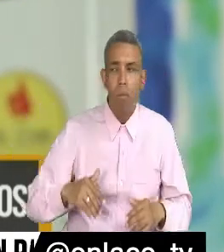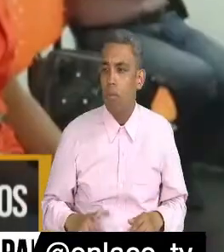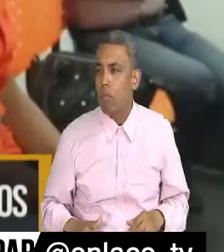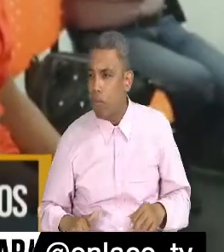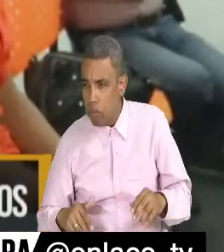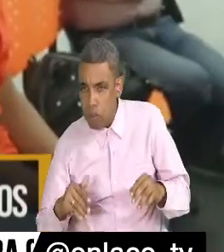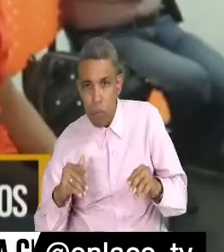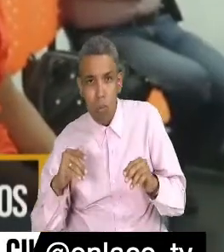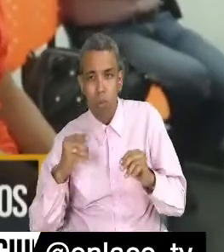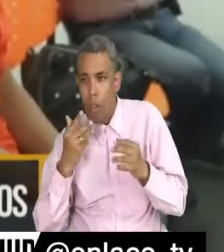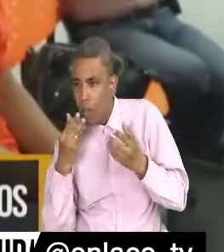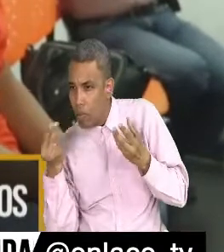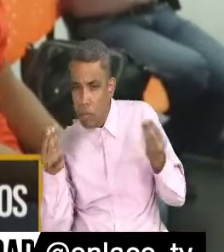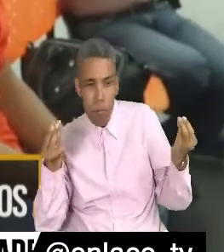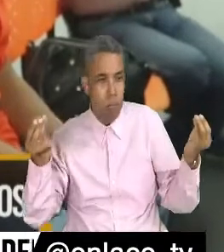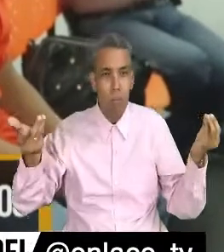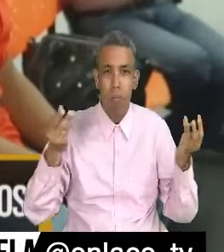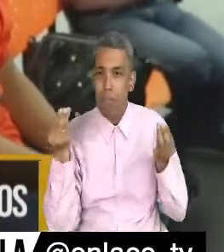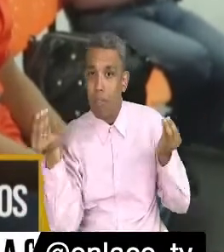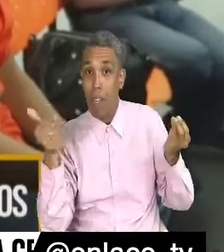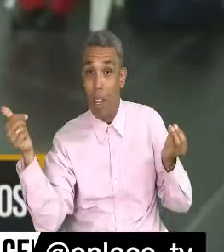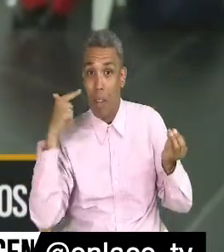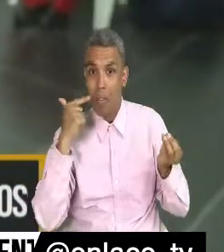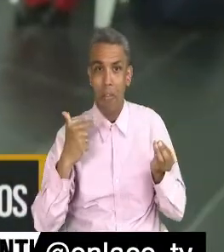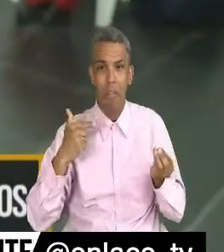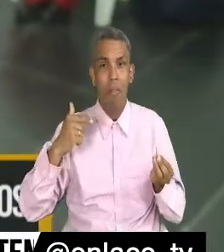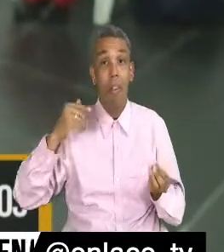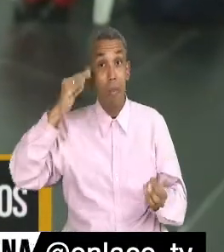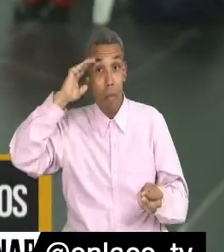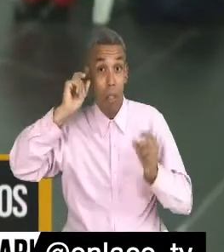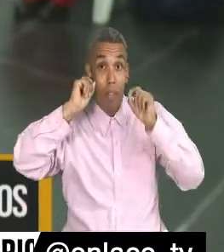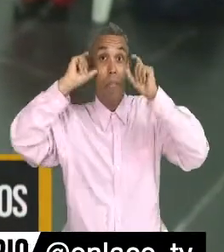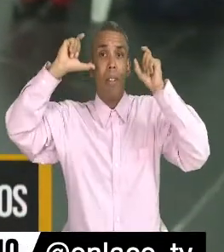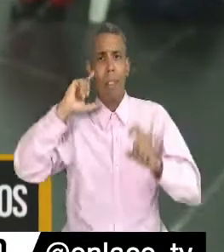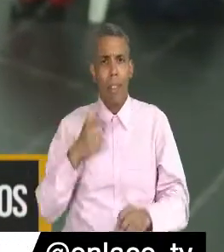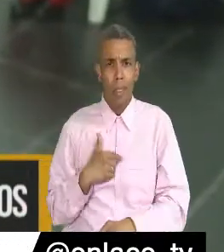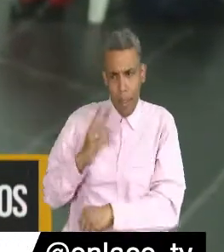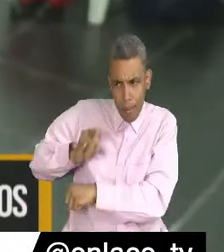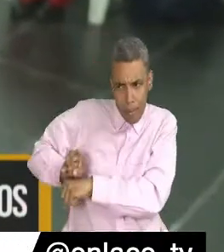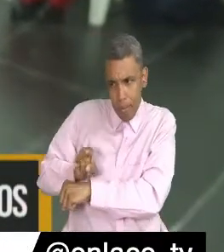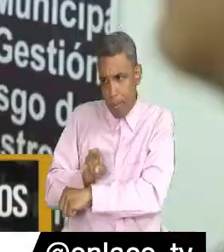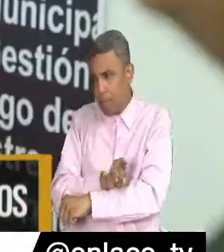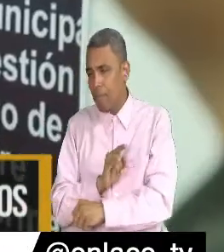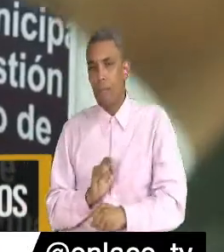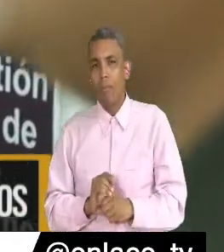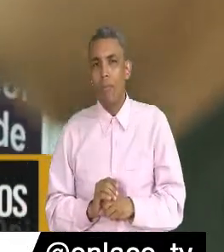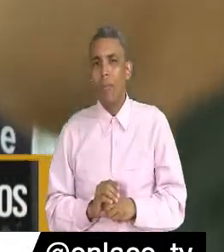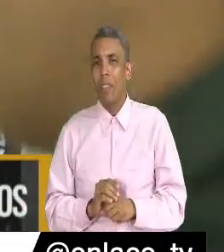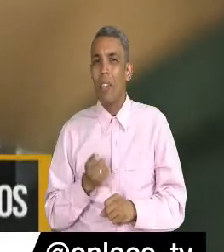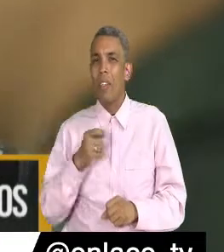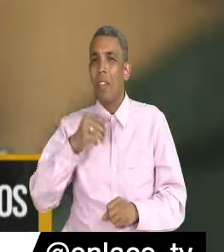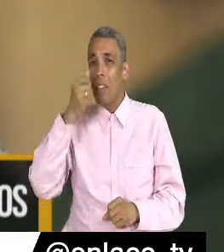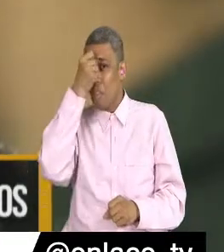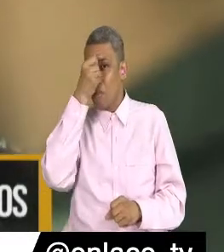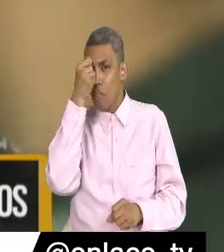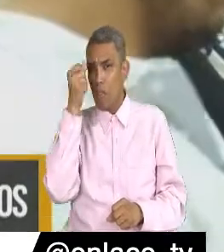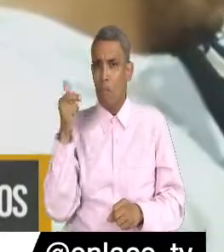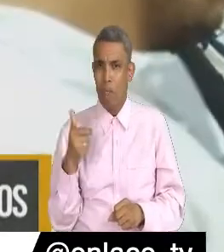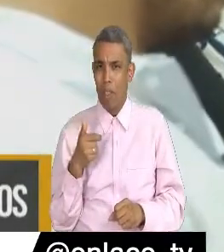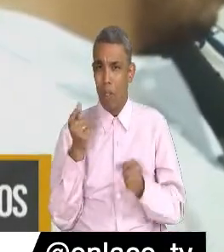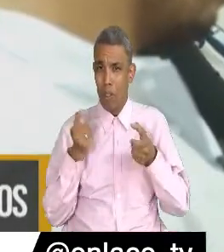ciudad. Autoridades de policía, entre tanto, toman sus propias medidas de seguridad para que el compromiso que se jugará este domingo 2 de abril en